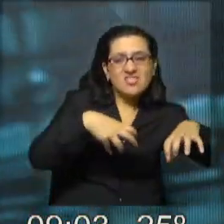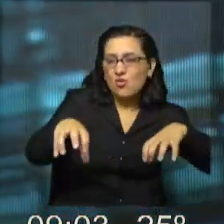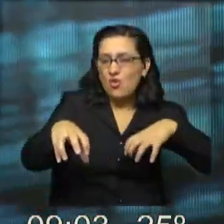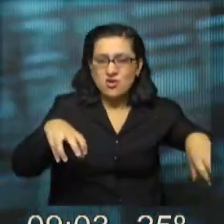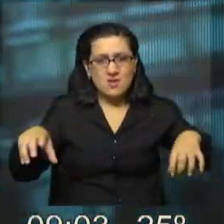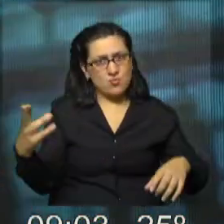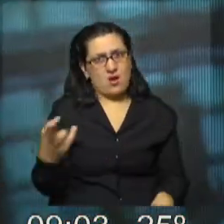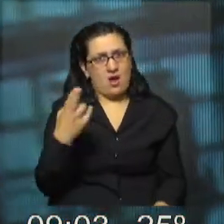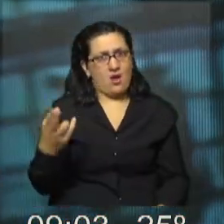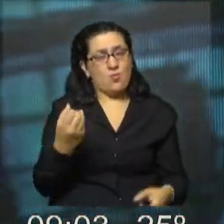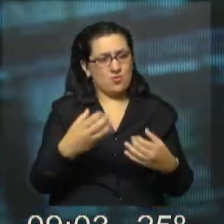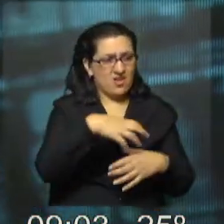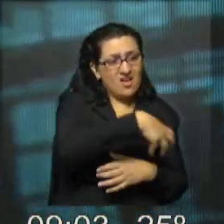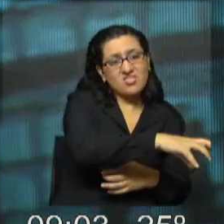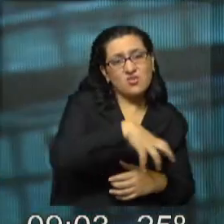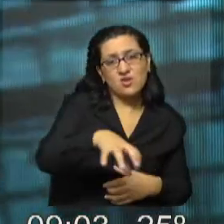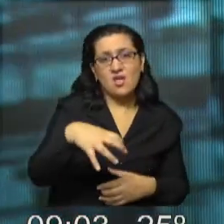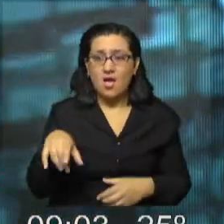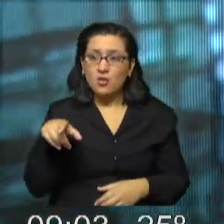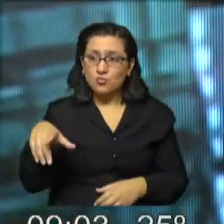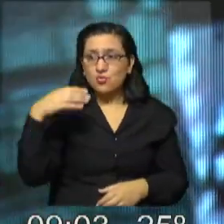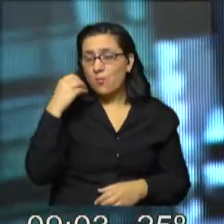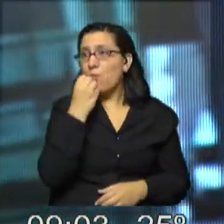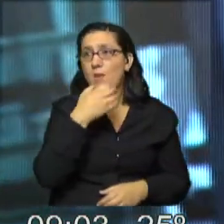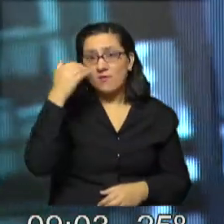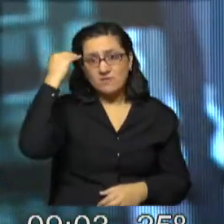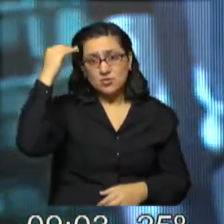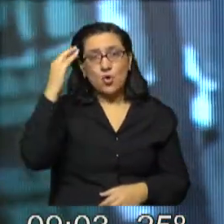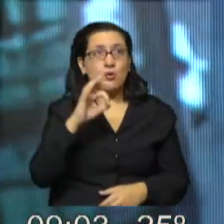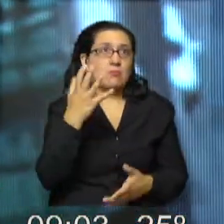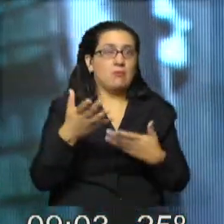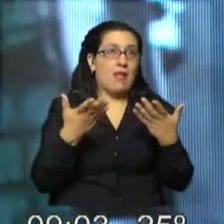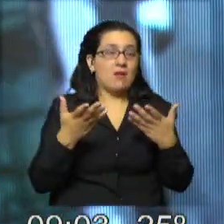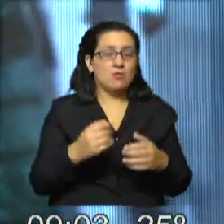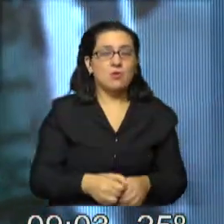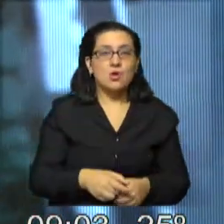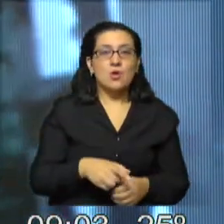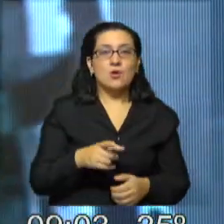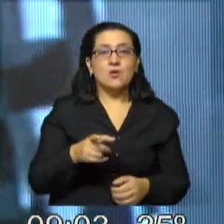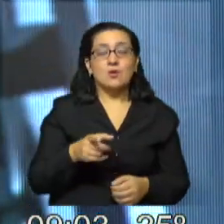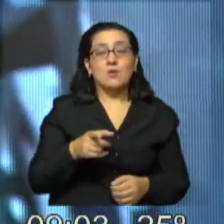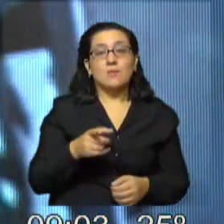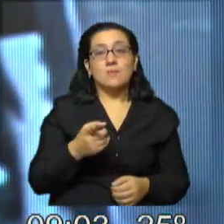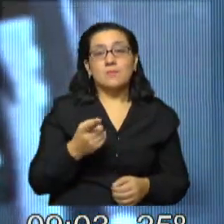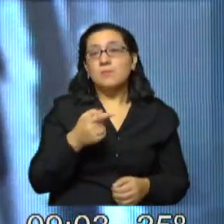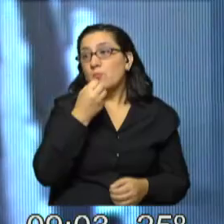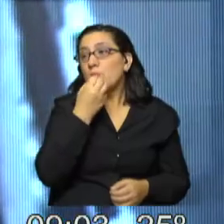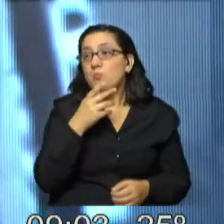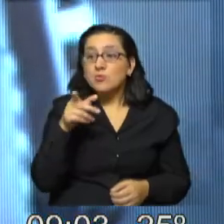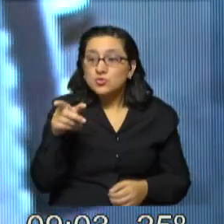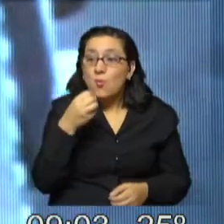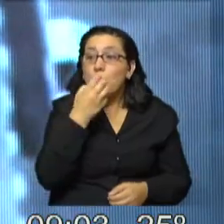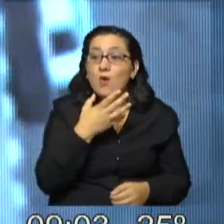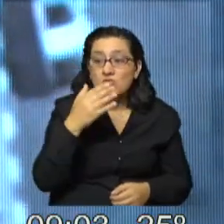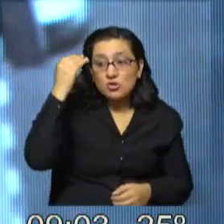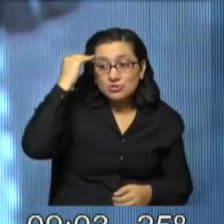rara, porque yo creo que categorizar por simplemente por la edad o lo longevo que uno sea en el sistema, si sos buen docente o no